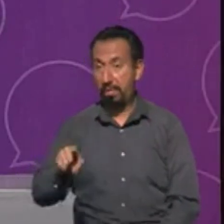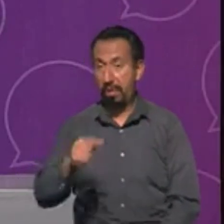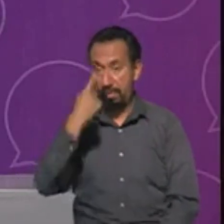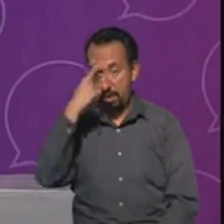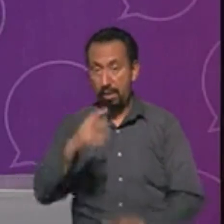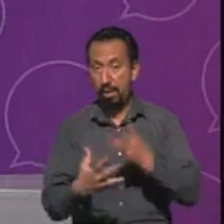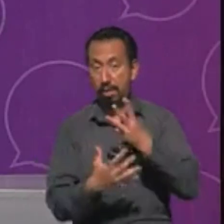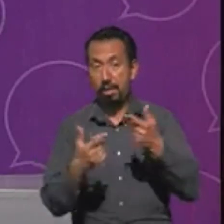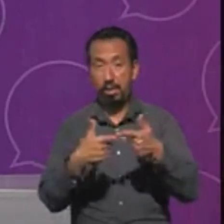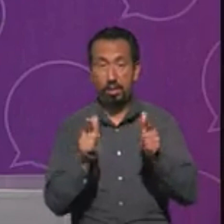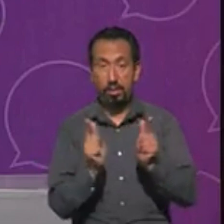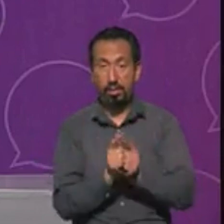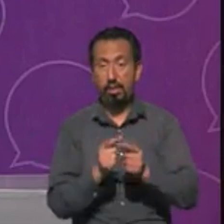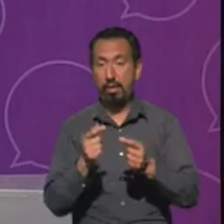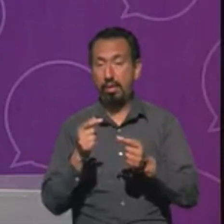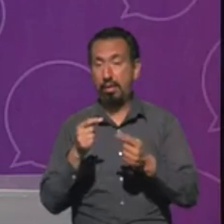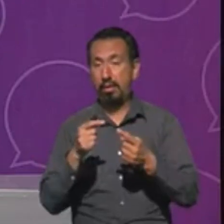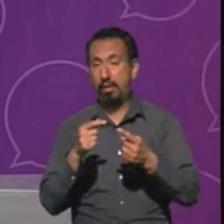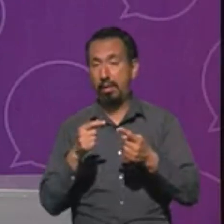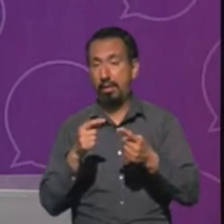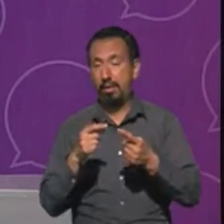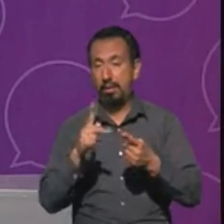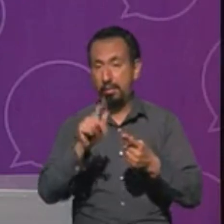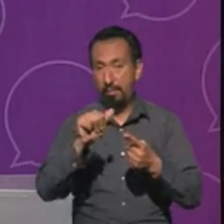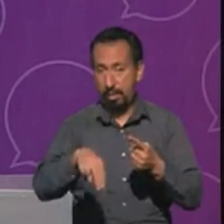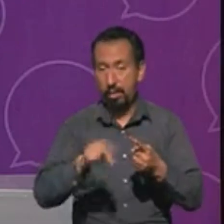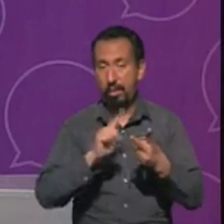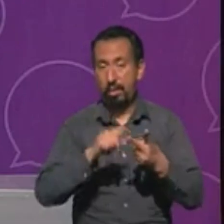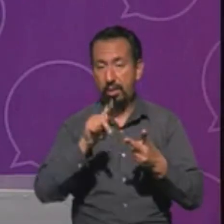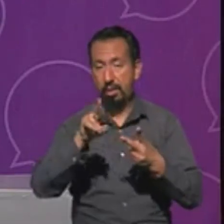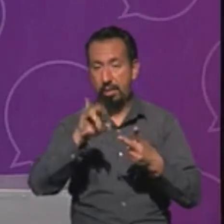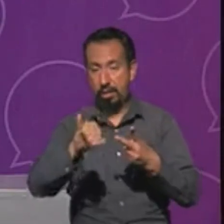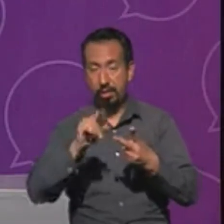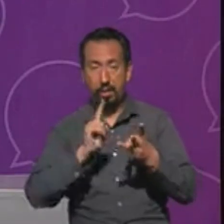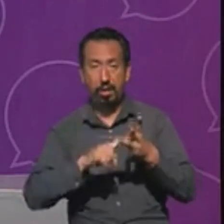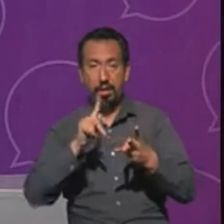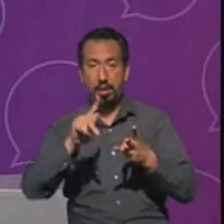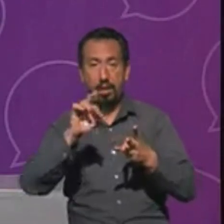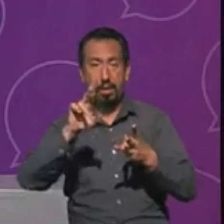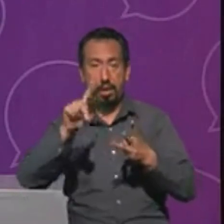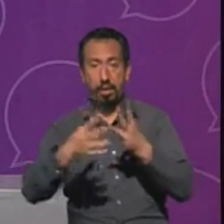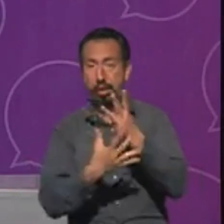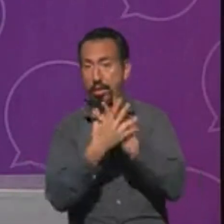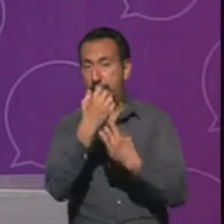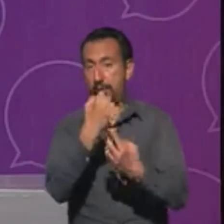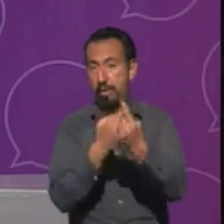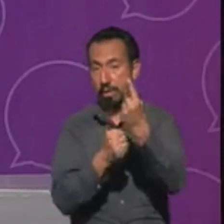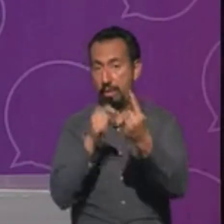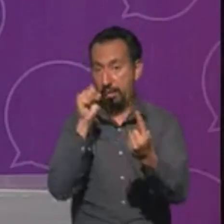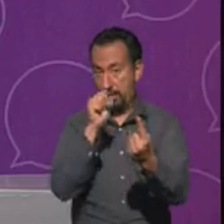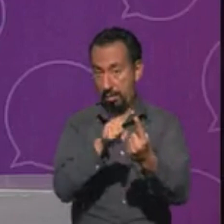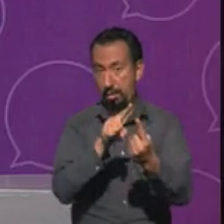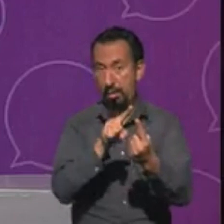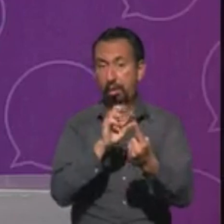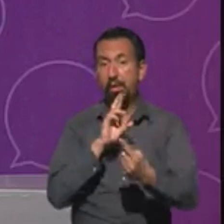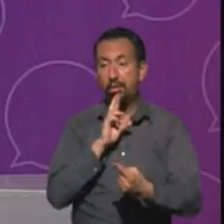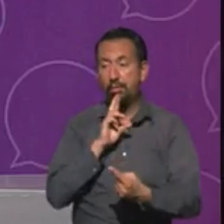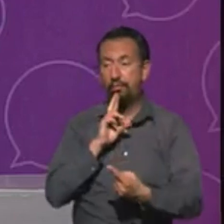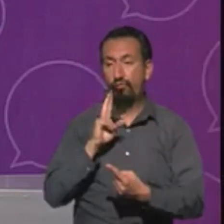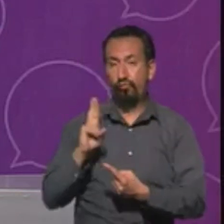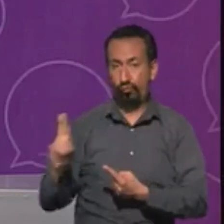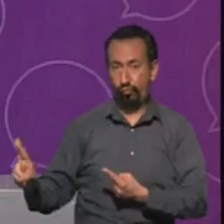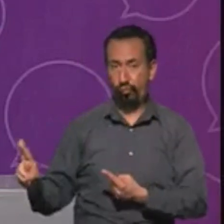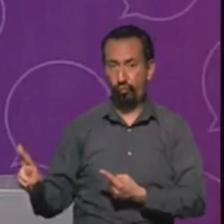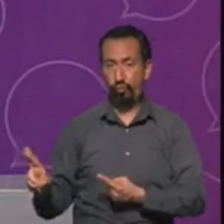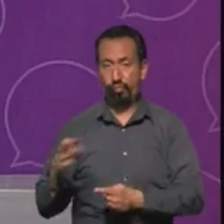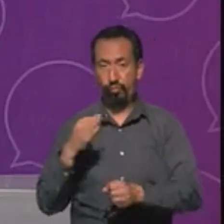Guanajuato de integrado por el partido Acción Nacional partido revolucionario institucional y partido de la Revolución democrática hará uso de esta